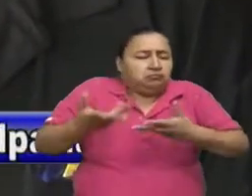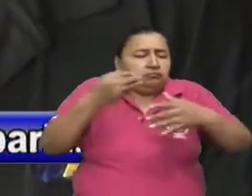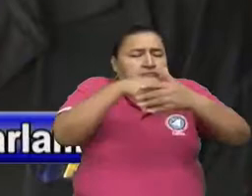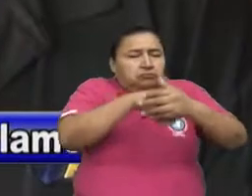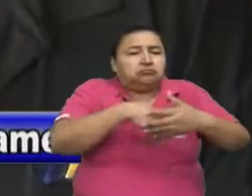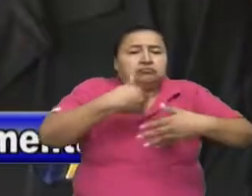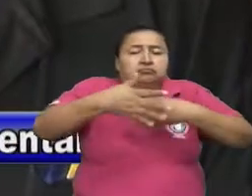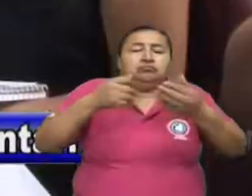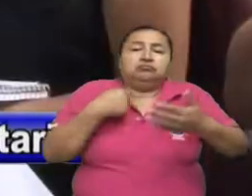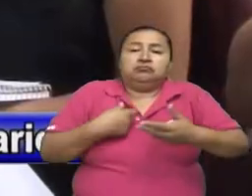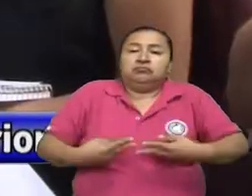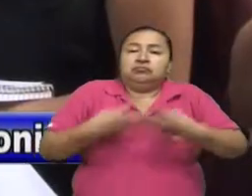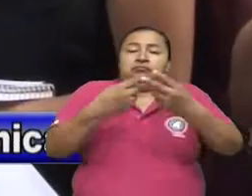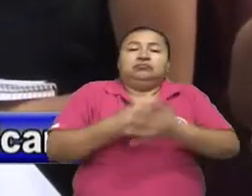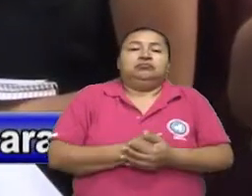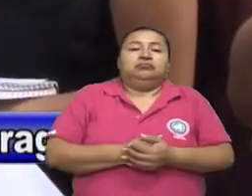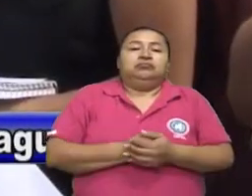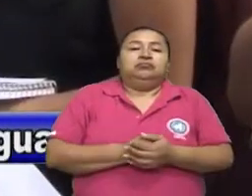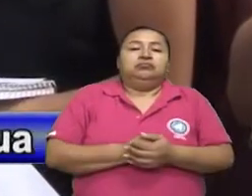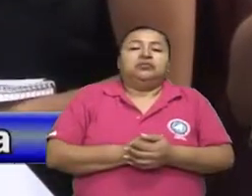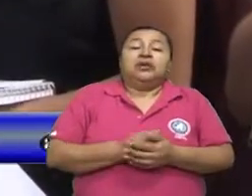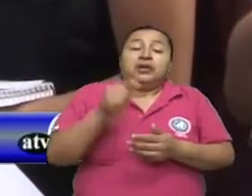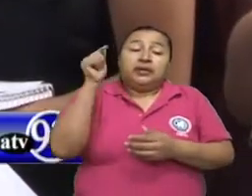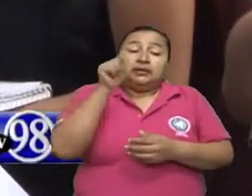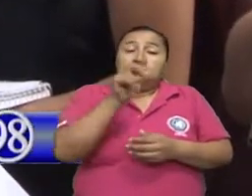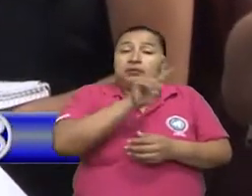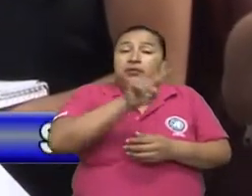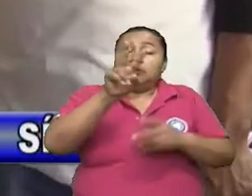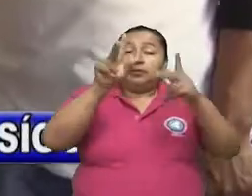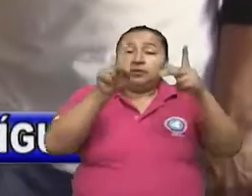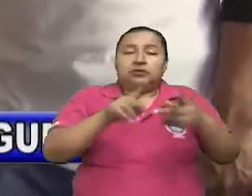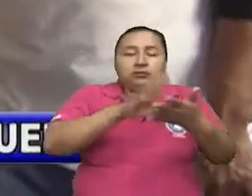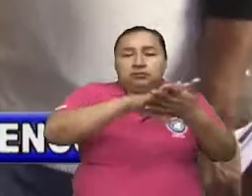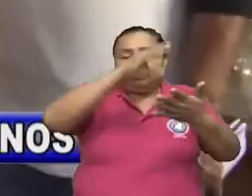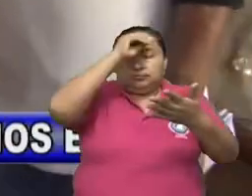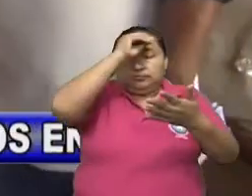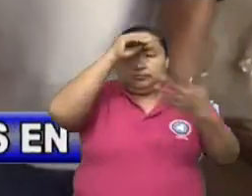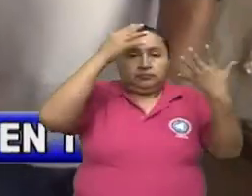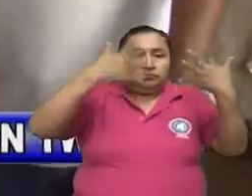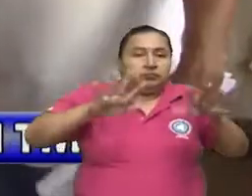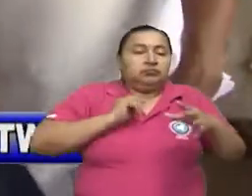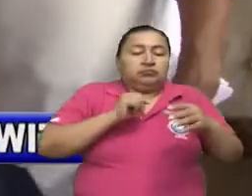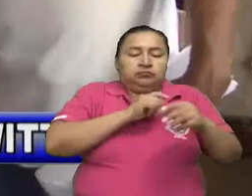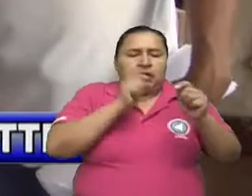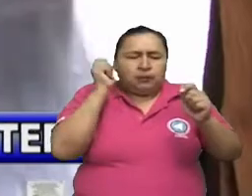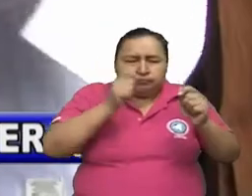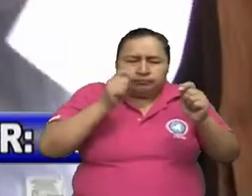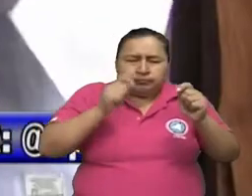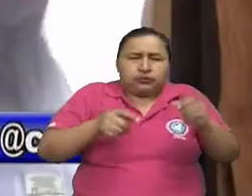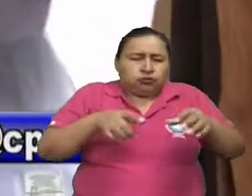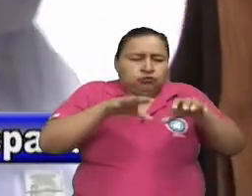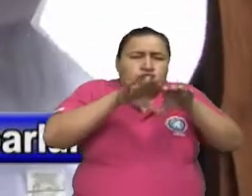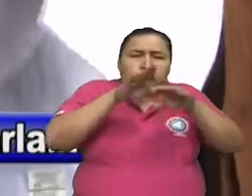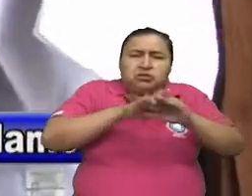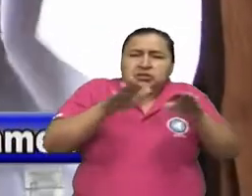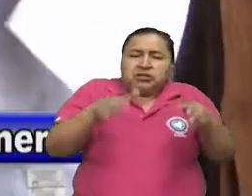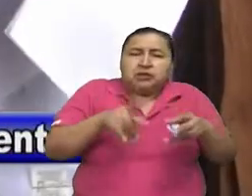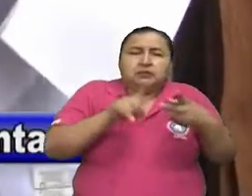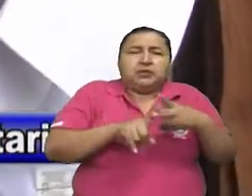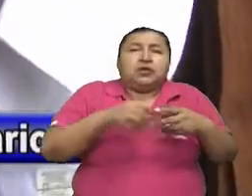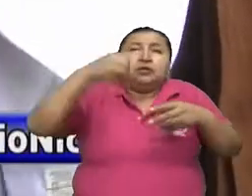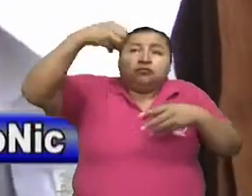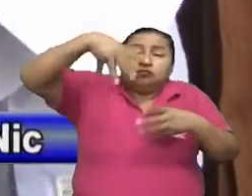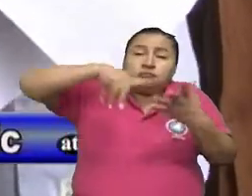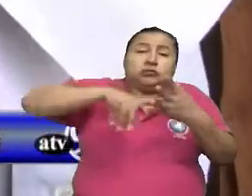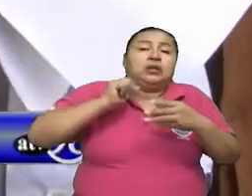los retos de la vida. Estos 22 protagonistas aprenderán a elaborar taburetes, chinos y lámparas a base de